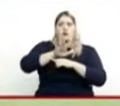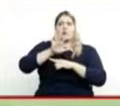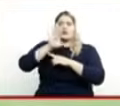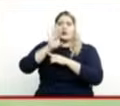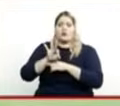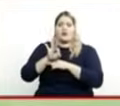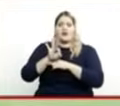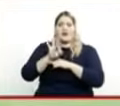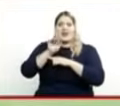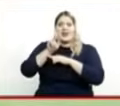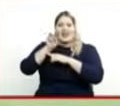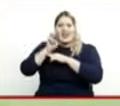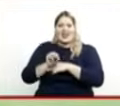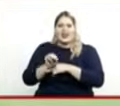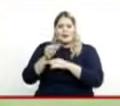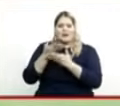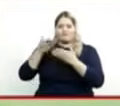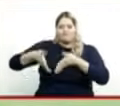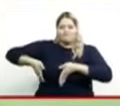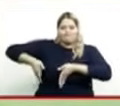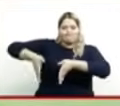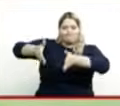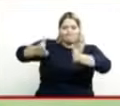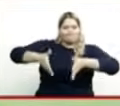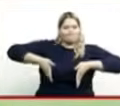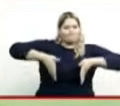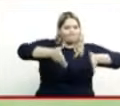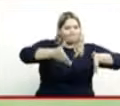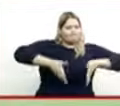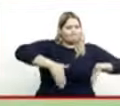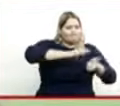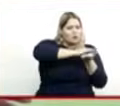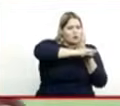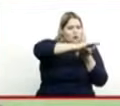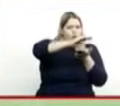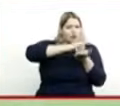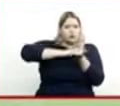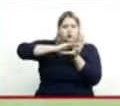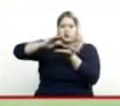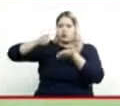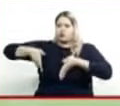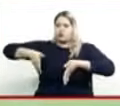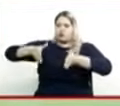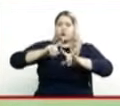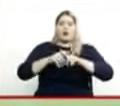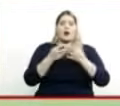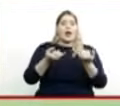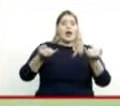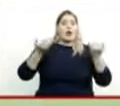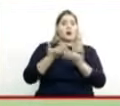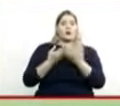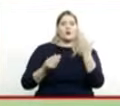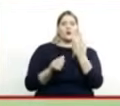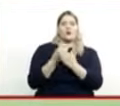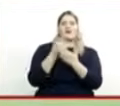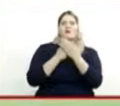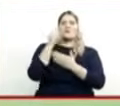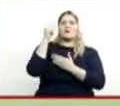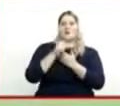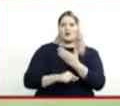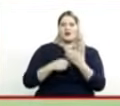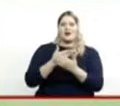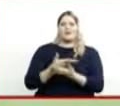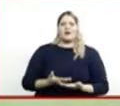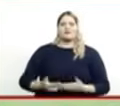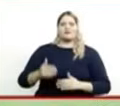1.659 kilómetros de red vial pavimentada. Con el exitoso programa de caminos productivos